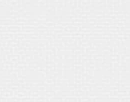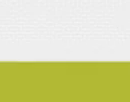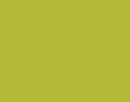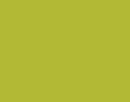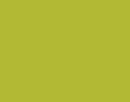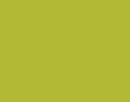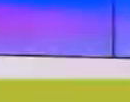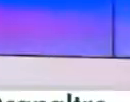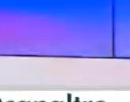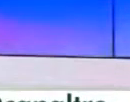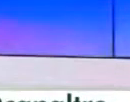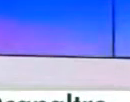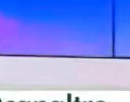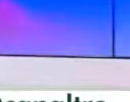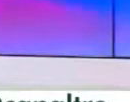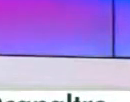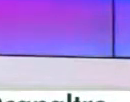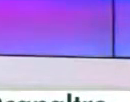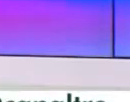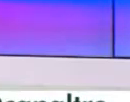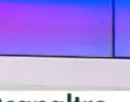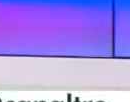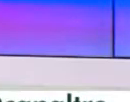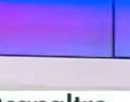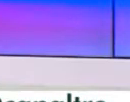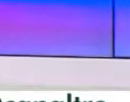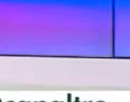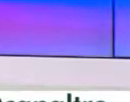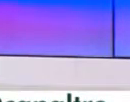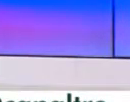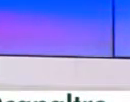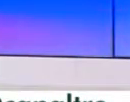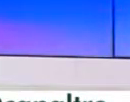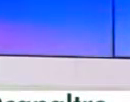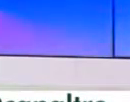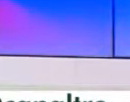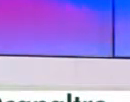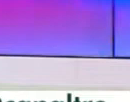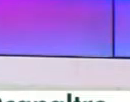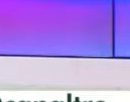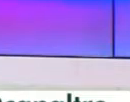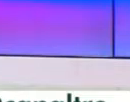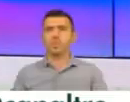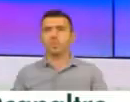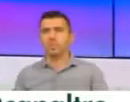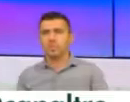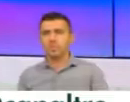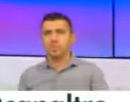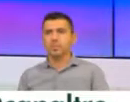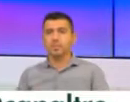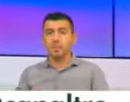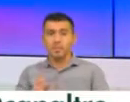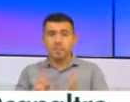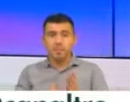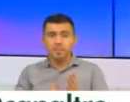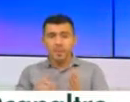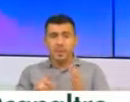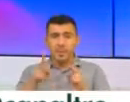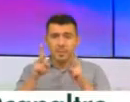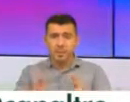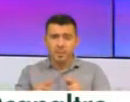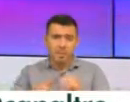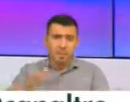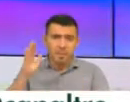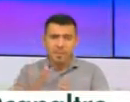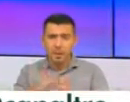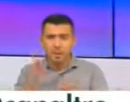canaltro.com. Y más de 1,000 personas asistieron a la Feria Nacional del Empleo que se está desarrollando en distintas ciudades del país.